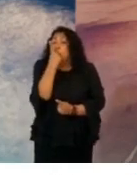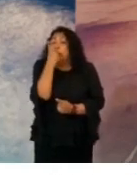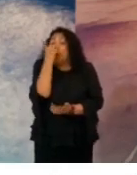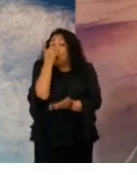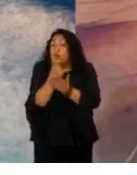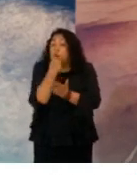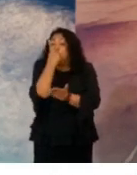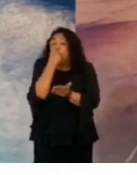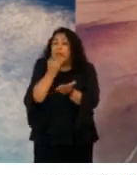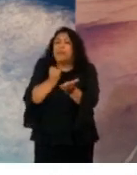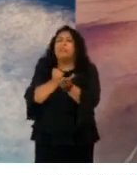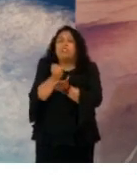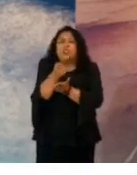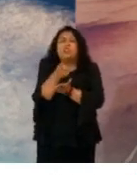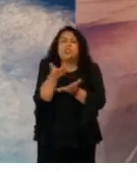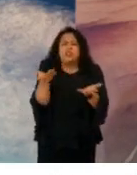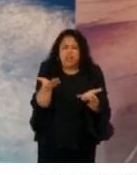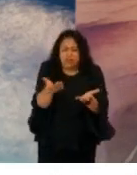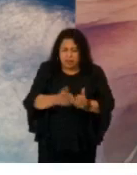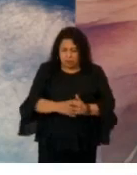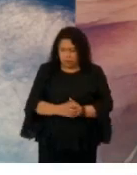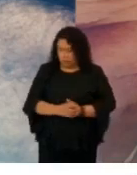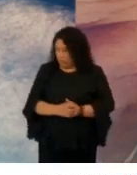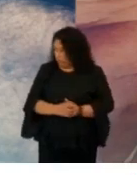haría? Un poco para las preguntas.